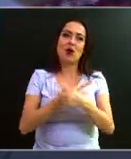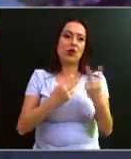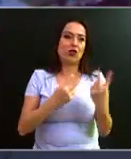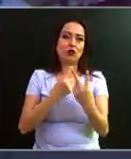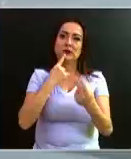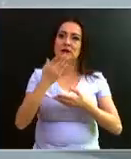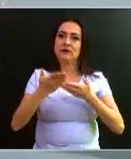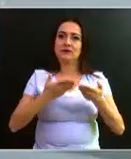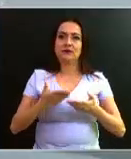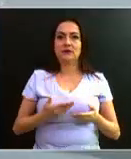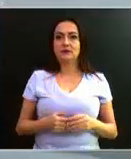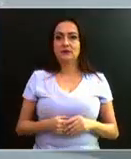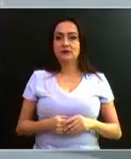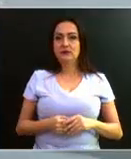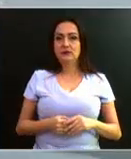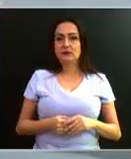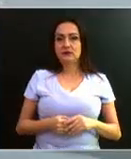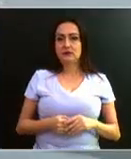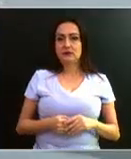servicios.